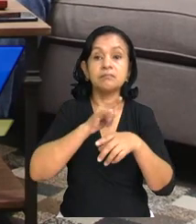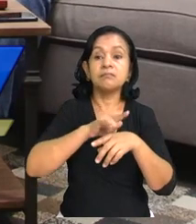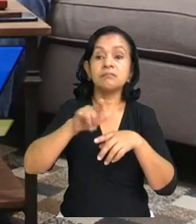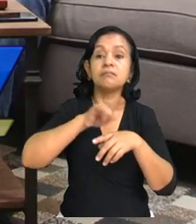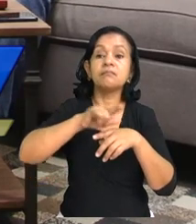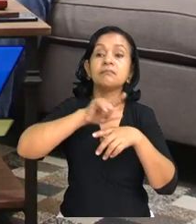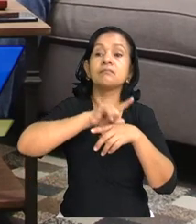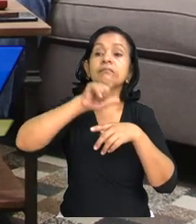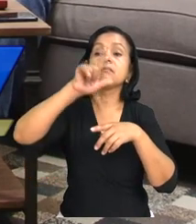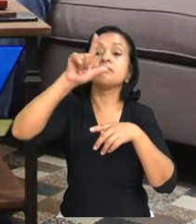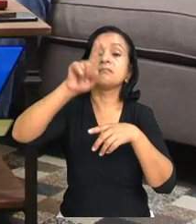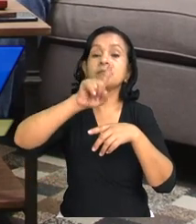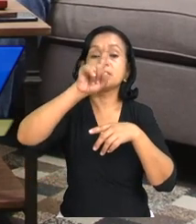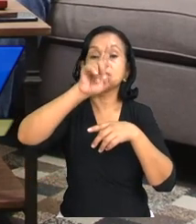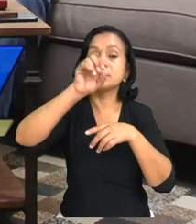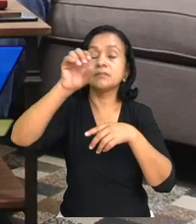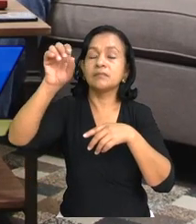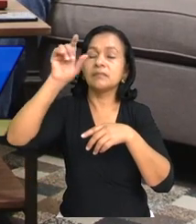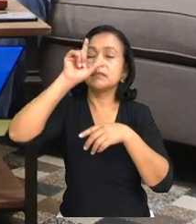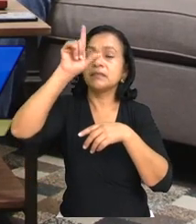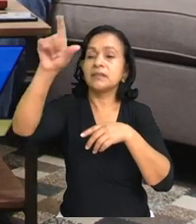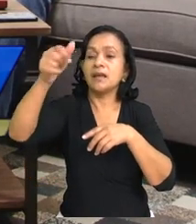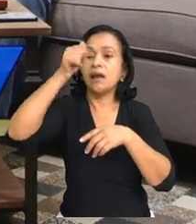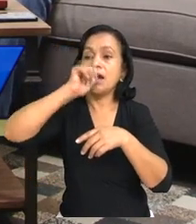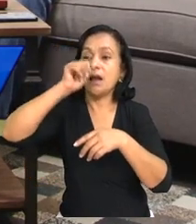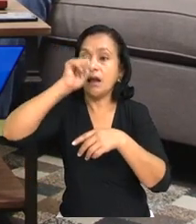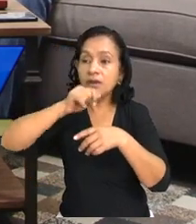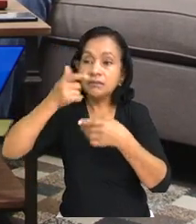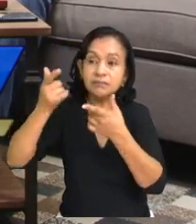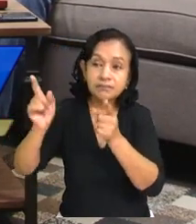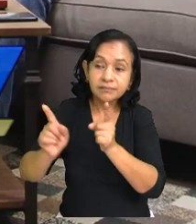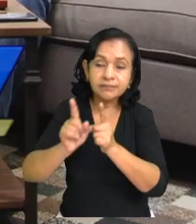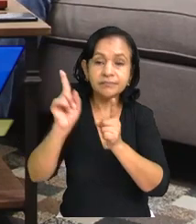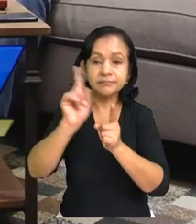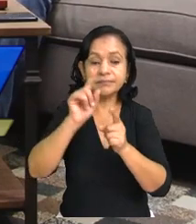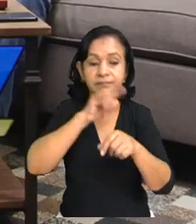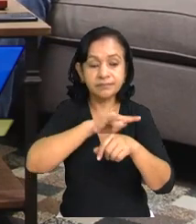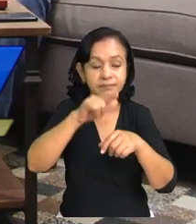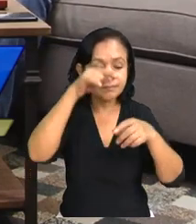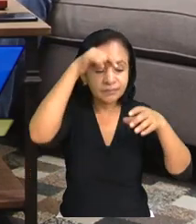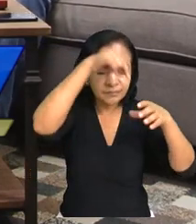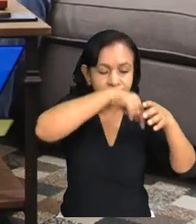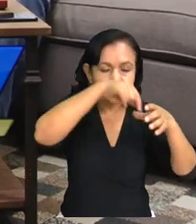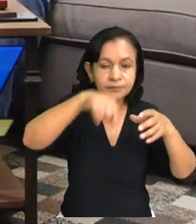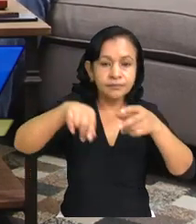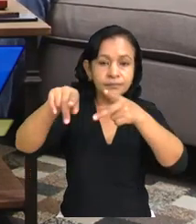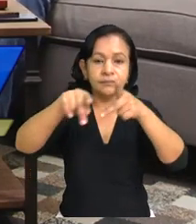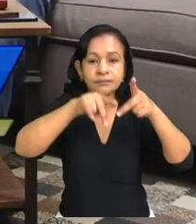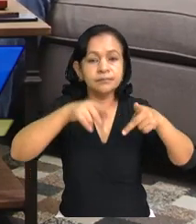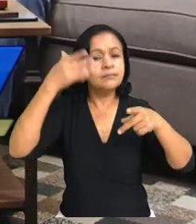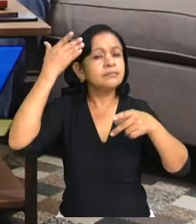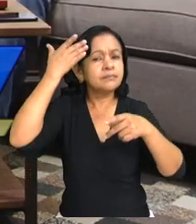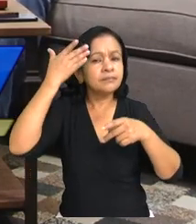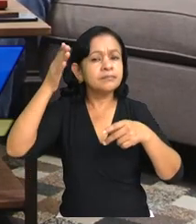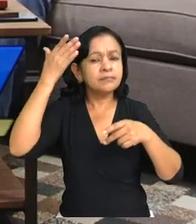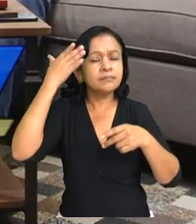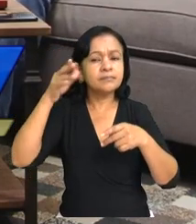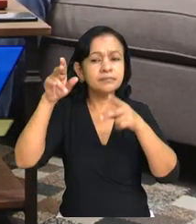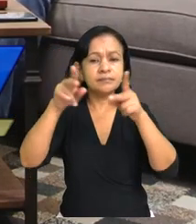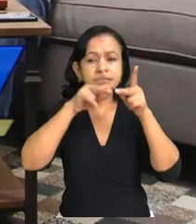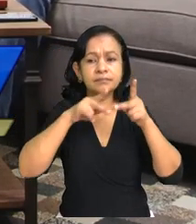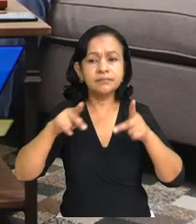Nevada a 100 millas de distancia el agua, ¿verdad? Entonces vos buscás a dónde esté el agua, ¿con quién? Con la gente. Yo